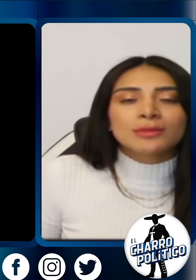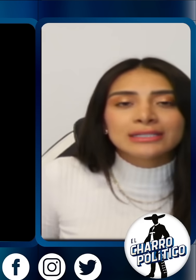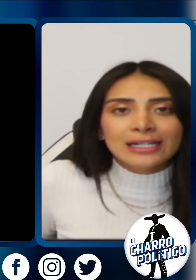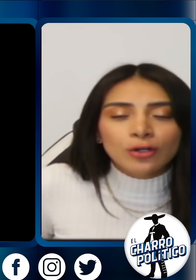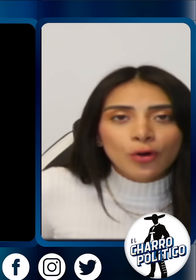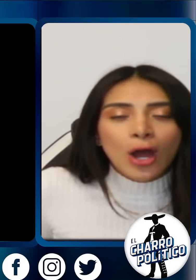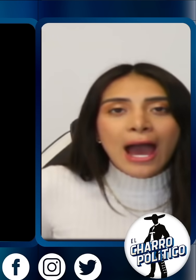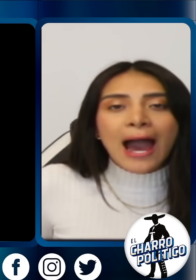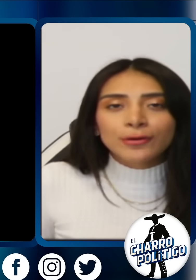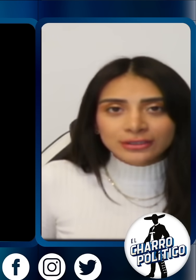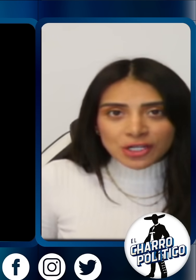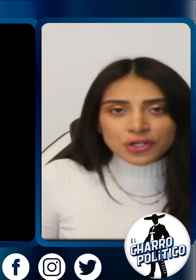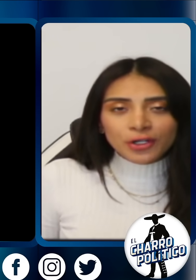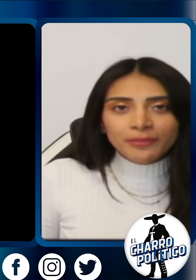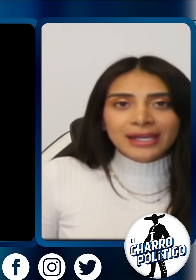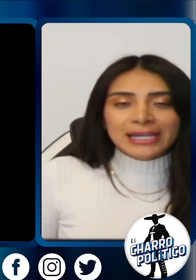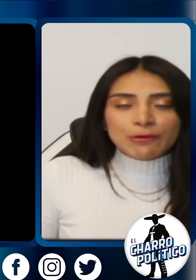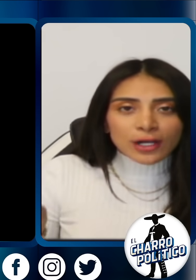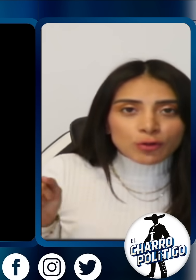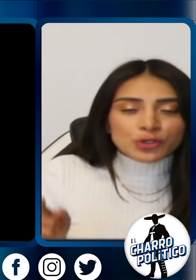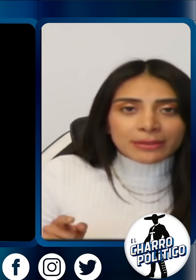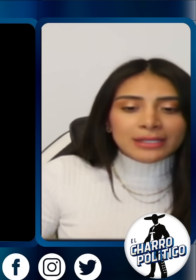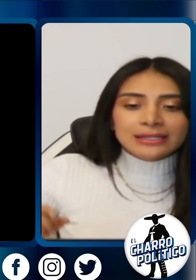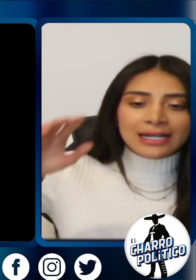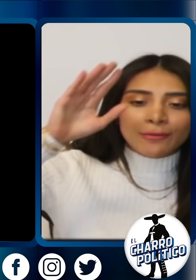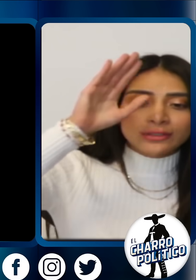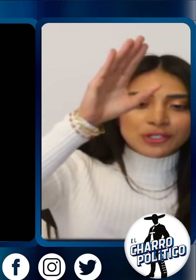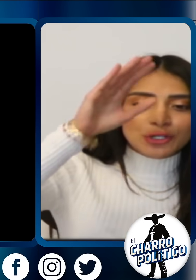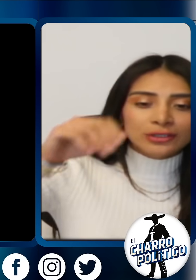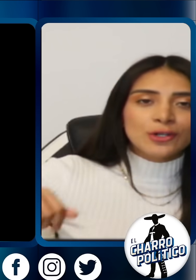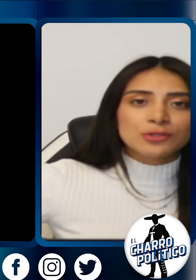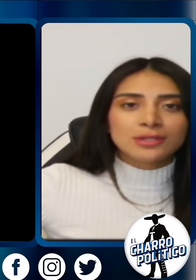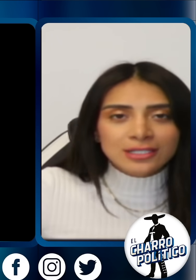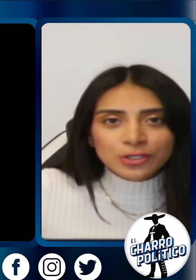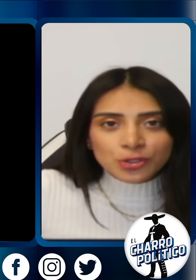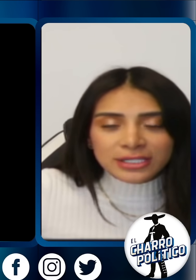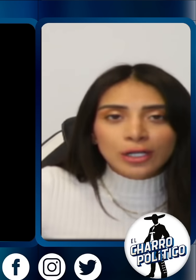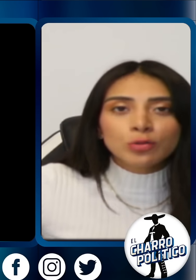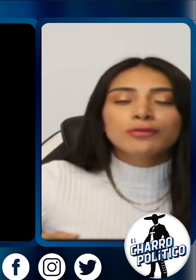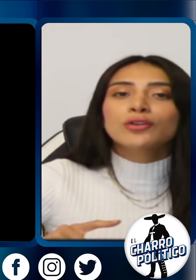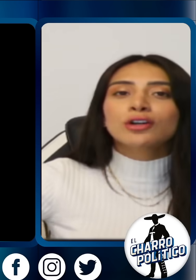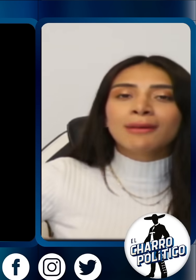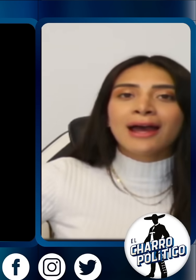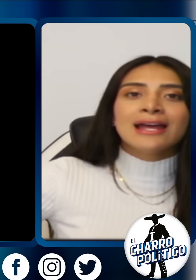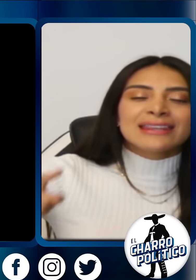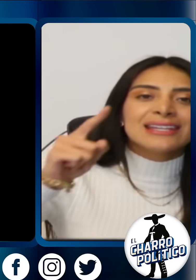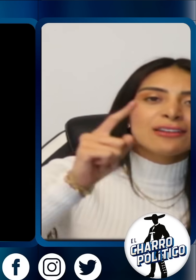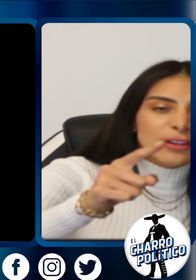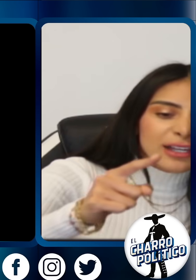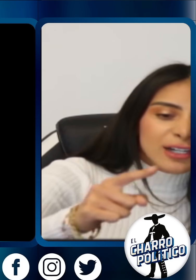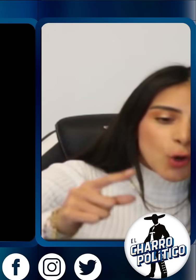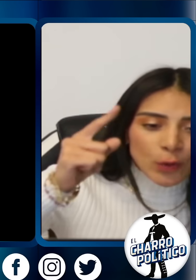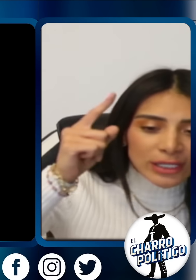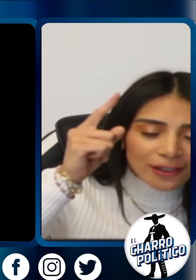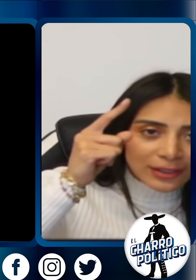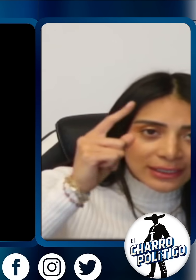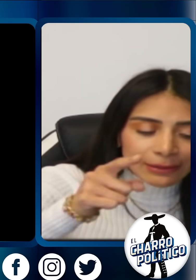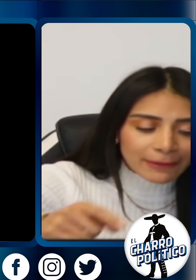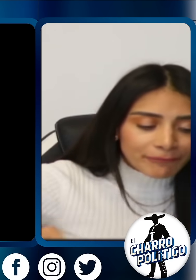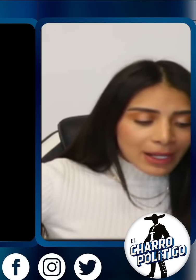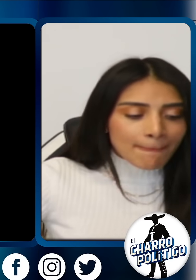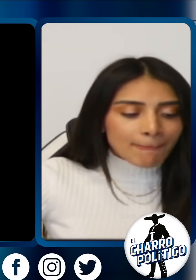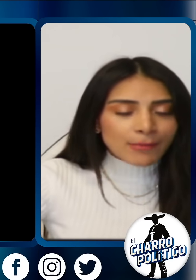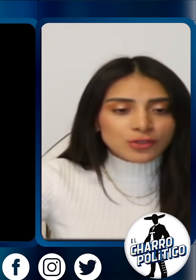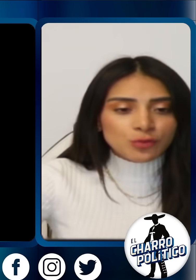que someterlo a votación, y fue justamente en la votación de los ministros que no hubo forma de defender lo